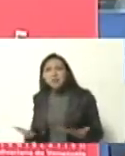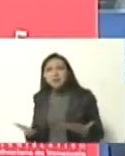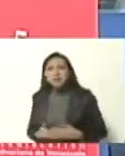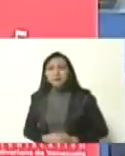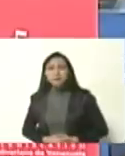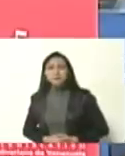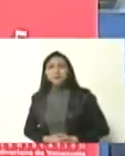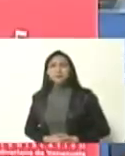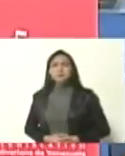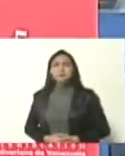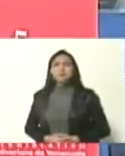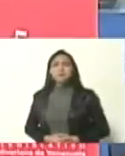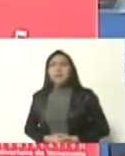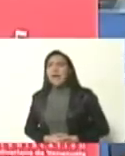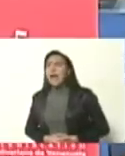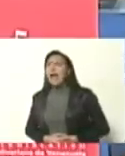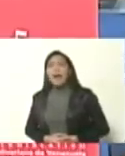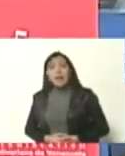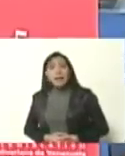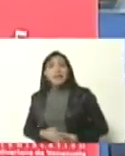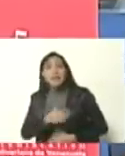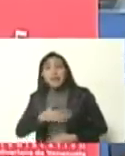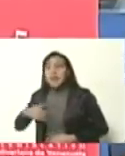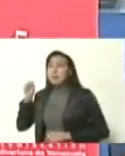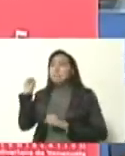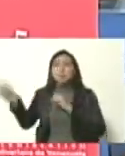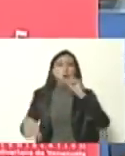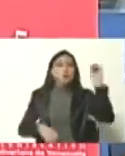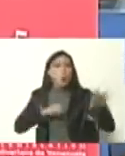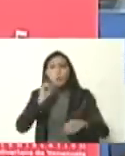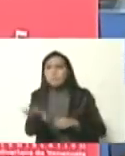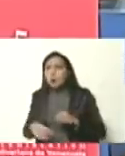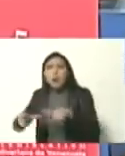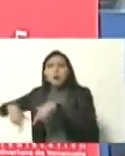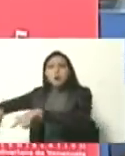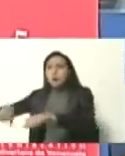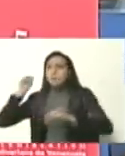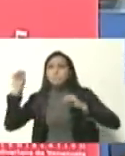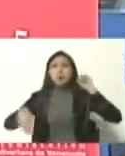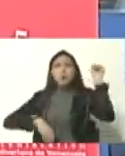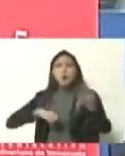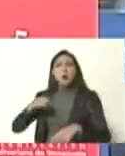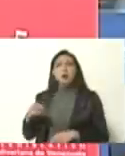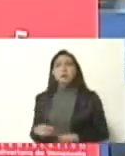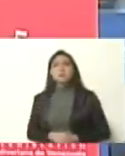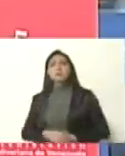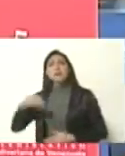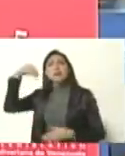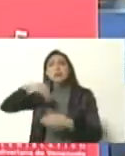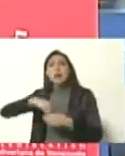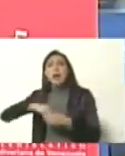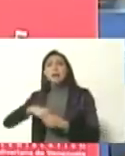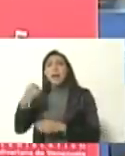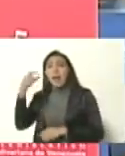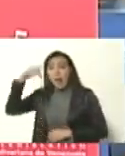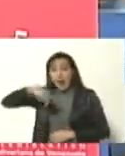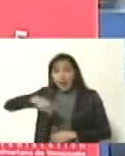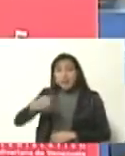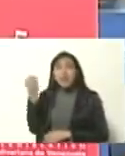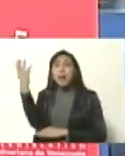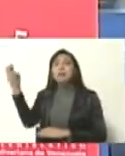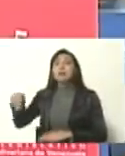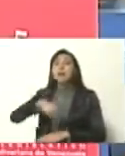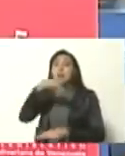provocar explosiones con bombas en la sede de la Asamblea